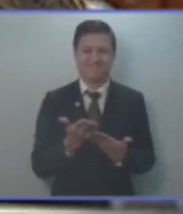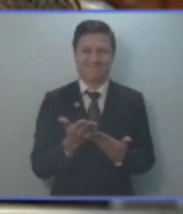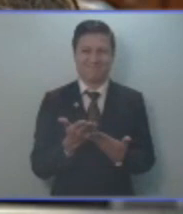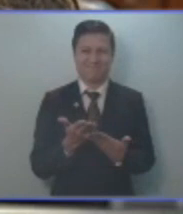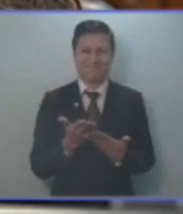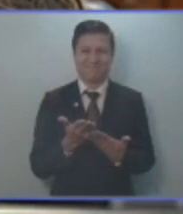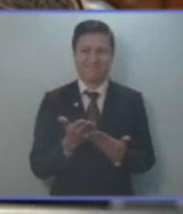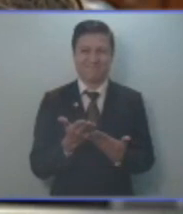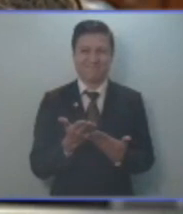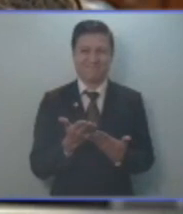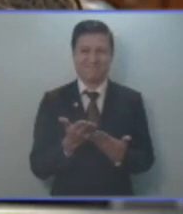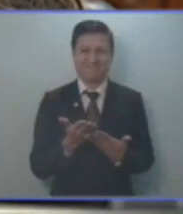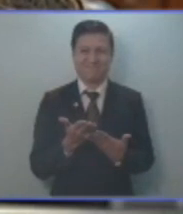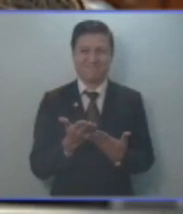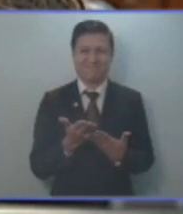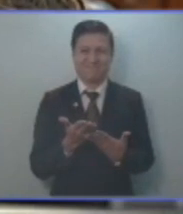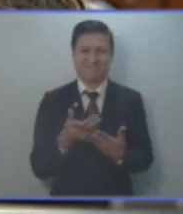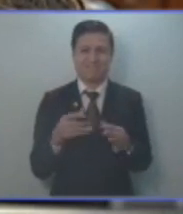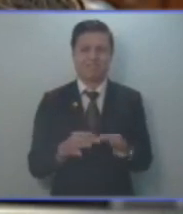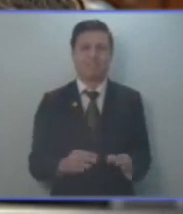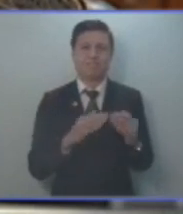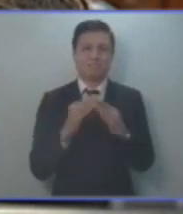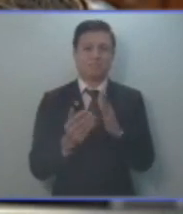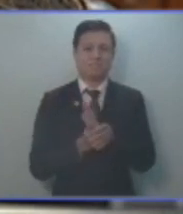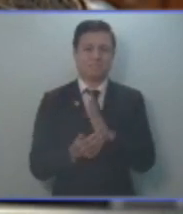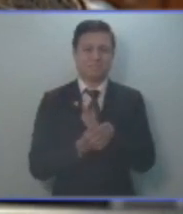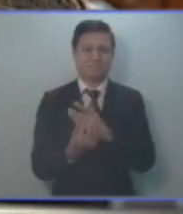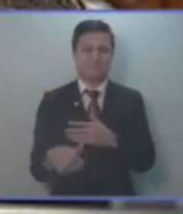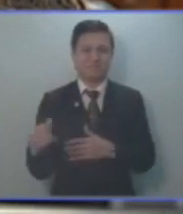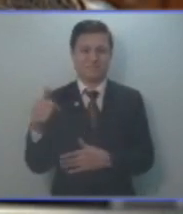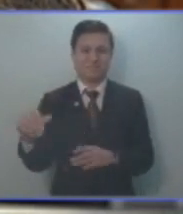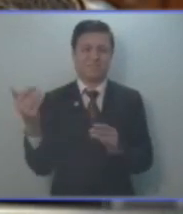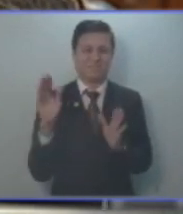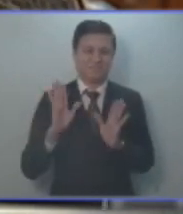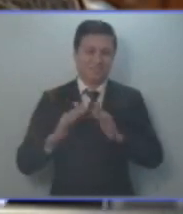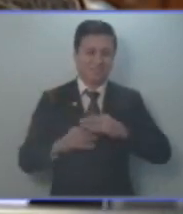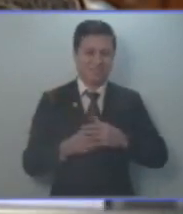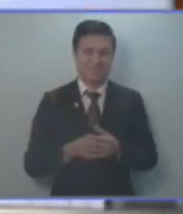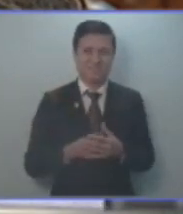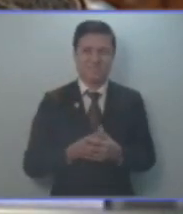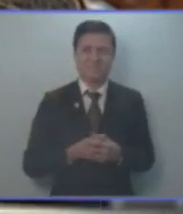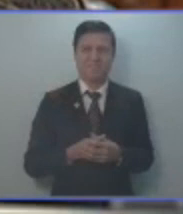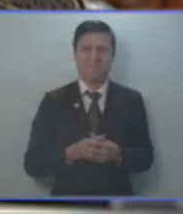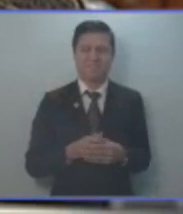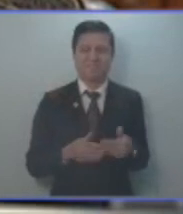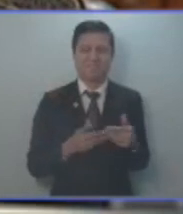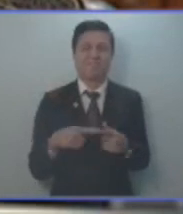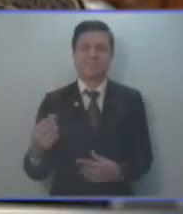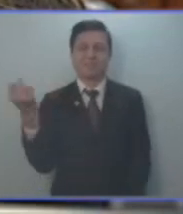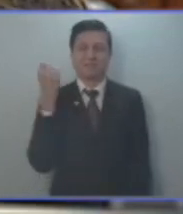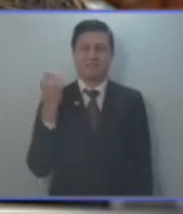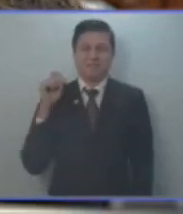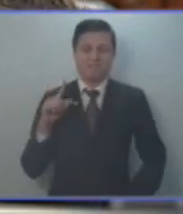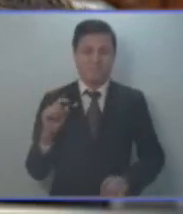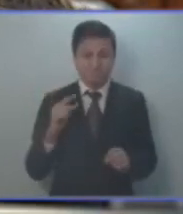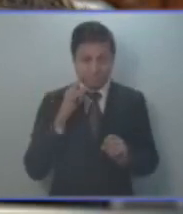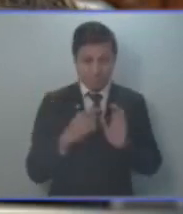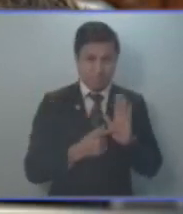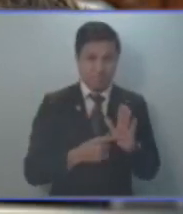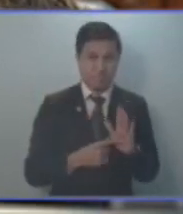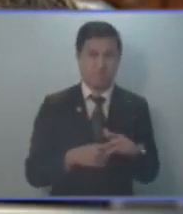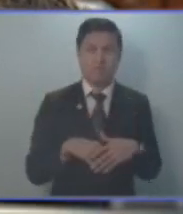el que respete la independencia de los poderes pero que también colaboren es muy importante que la presunción de